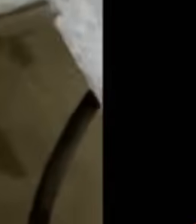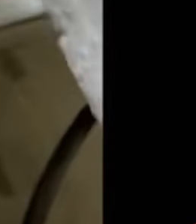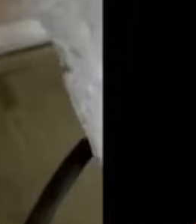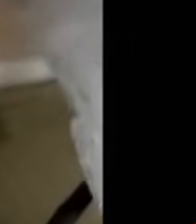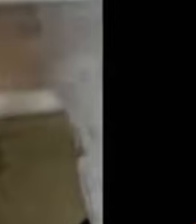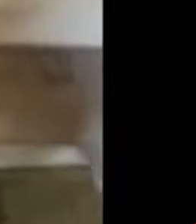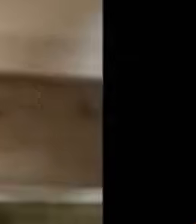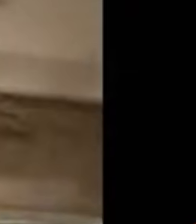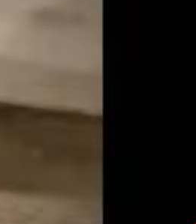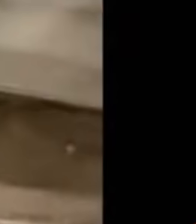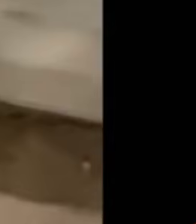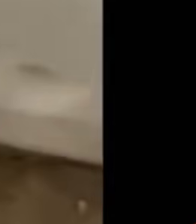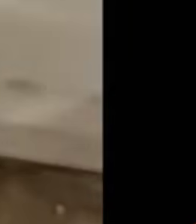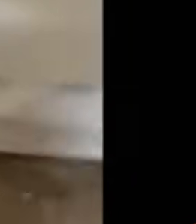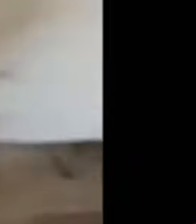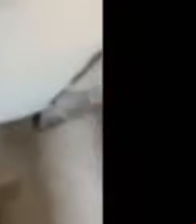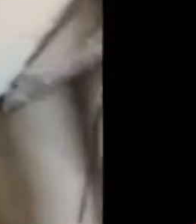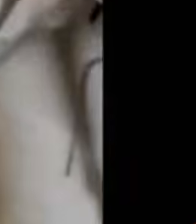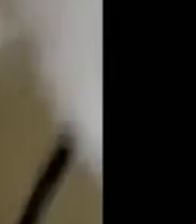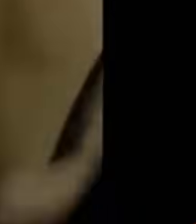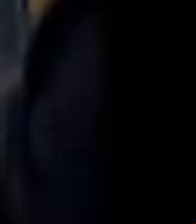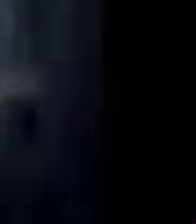cubrir.